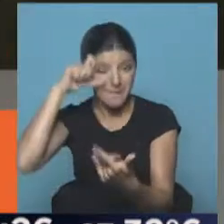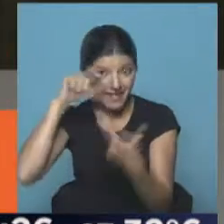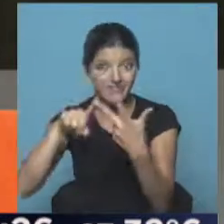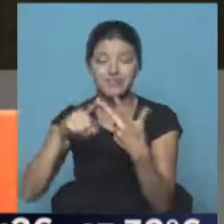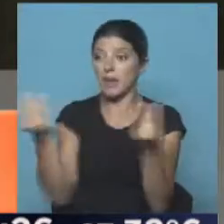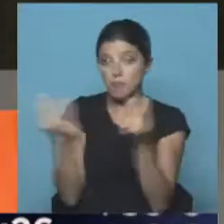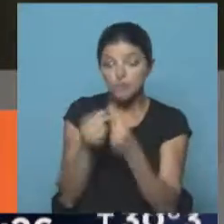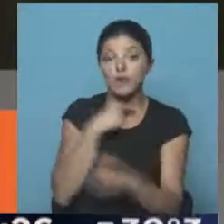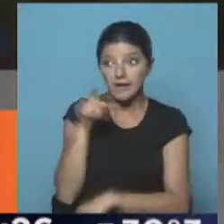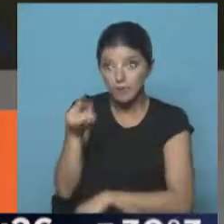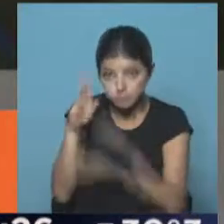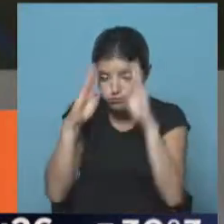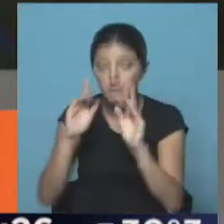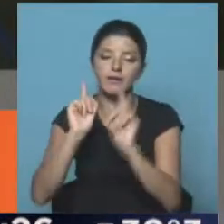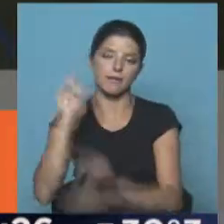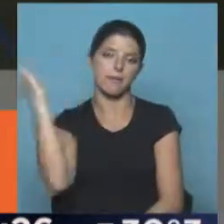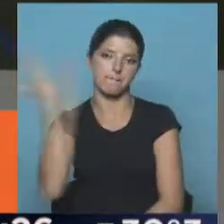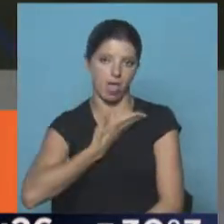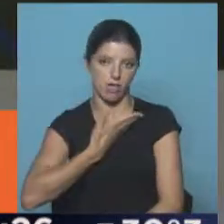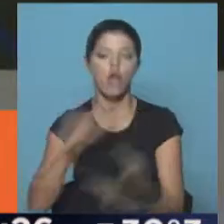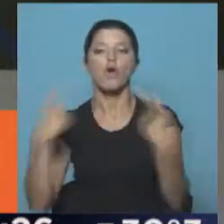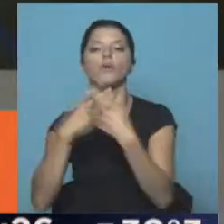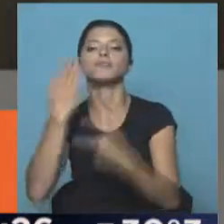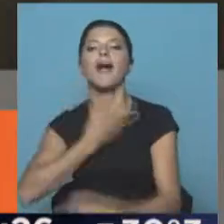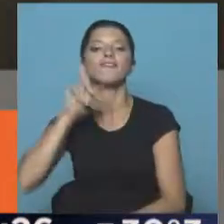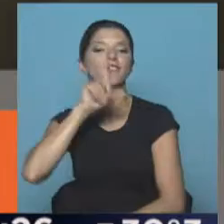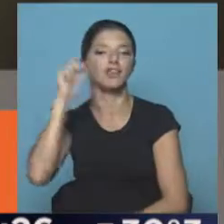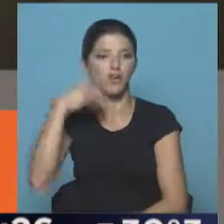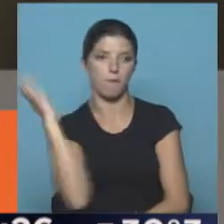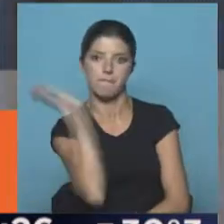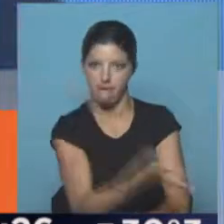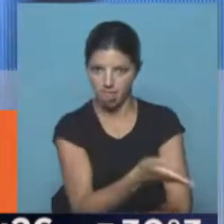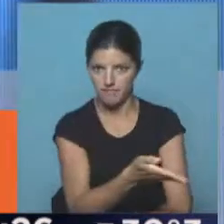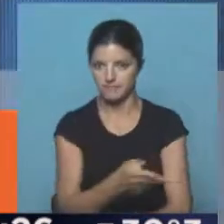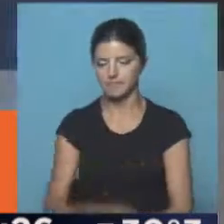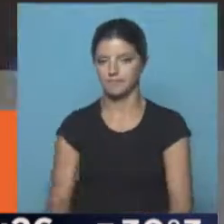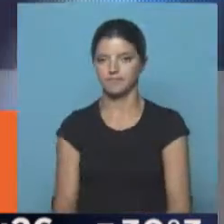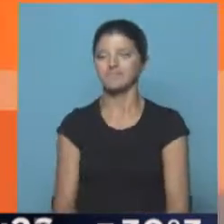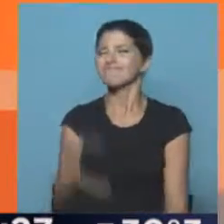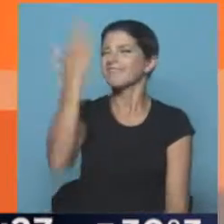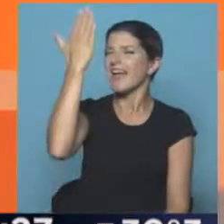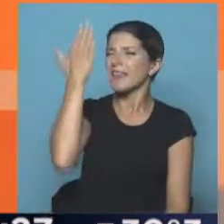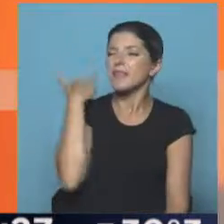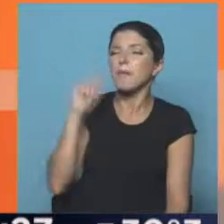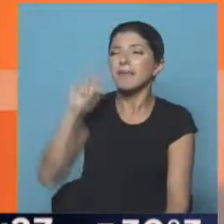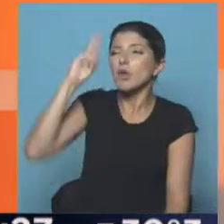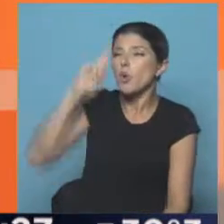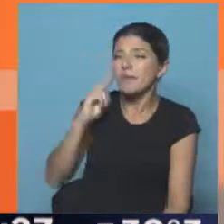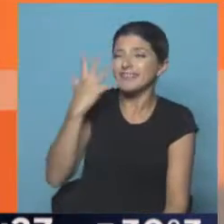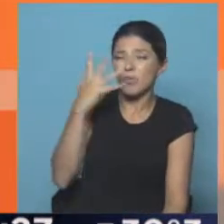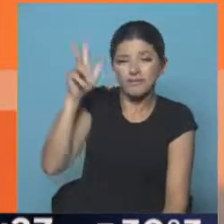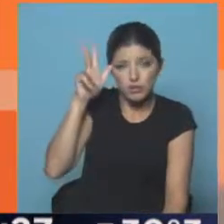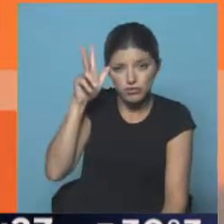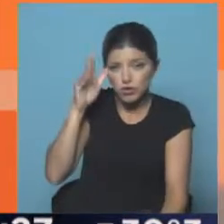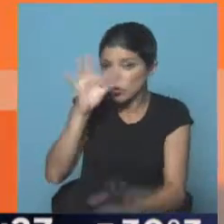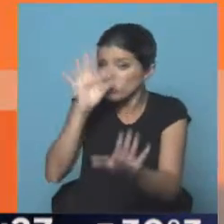de los conservadores, que pierde justamente con Fillon. ¿Cuántas sorpresas? Es que nunca desde 1958 hubo un presidente tan